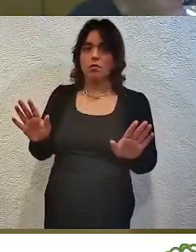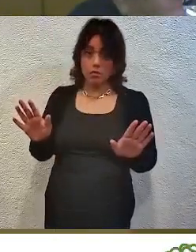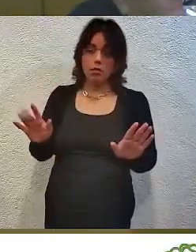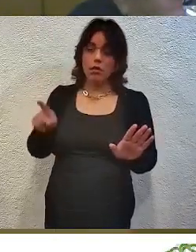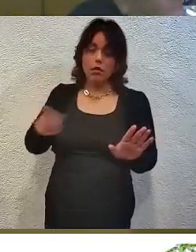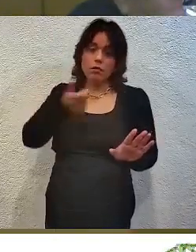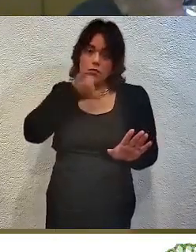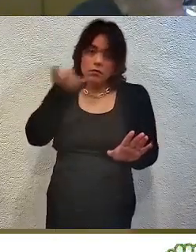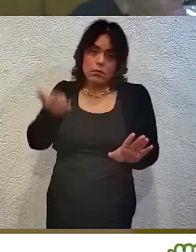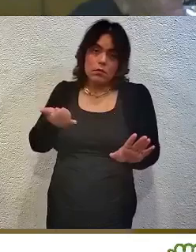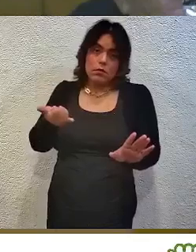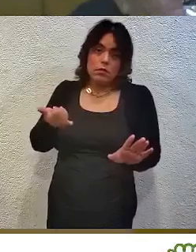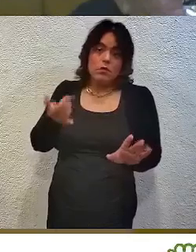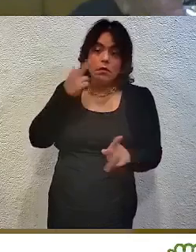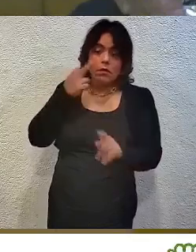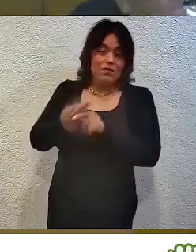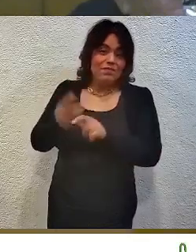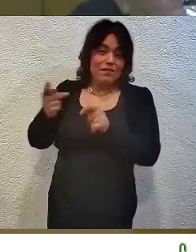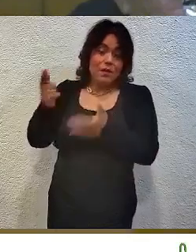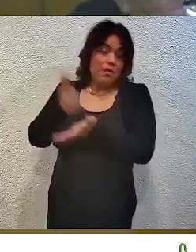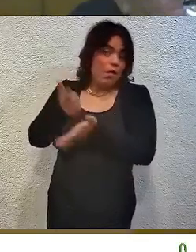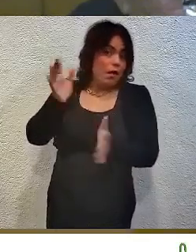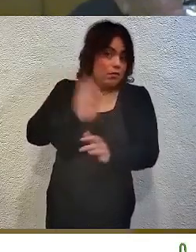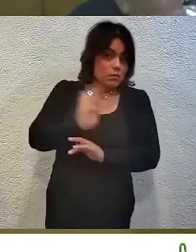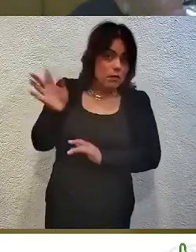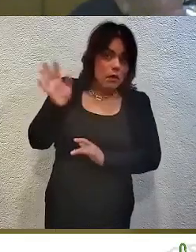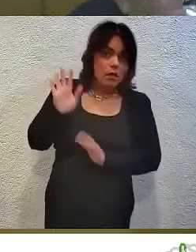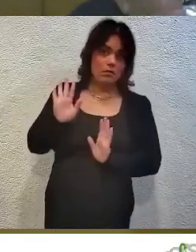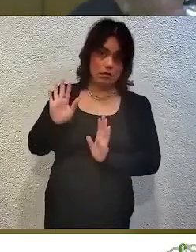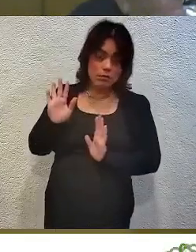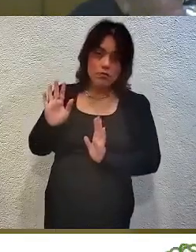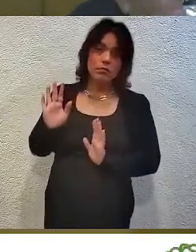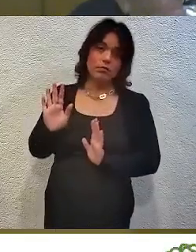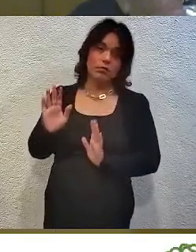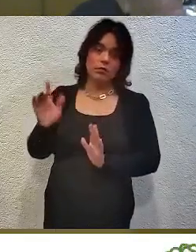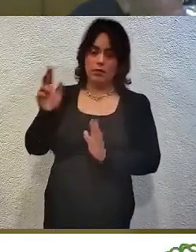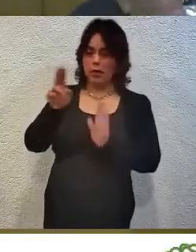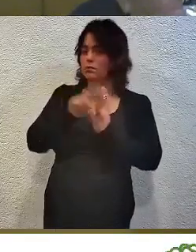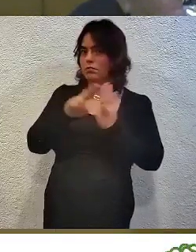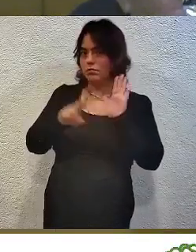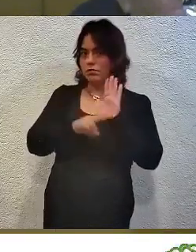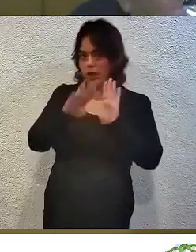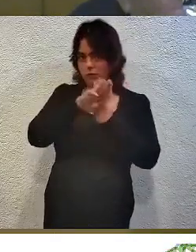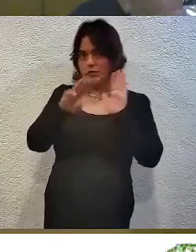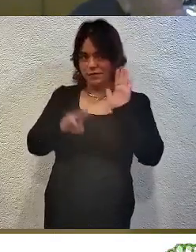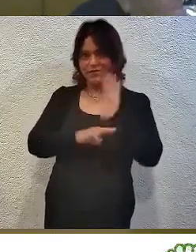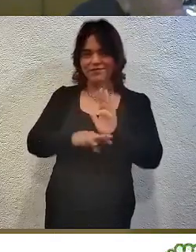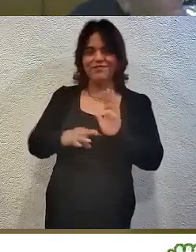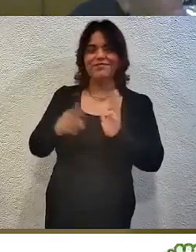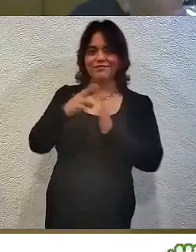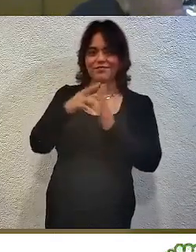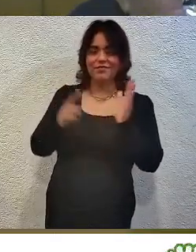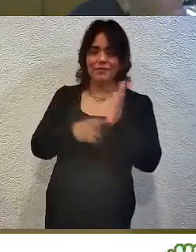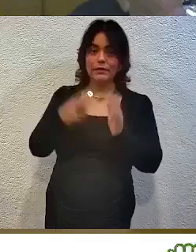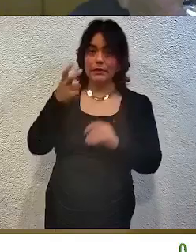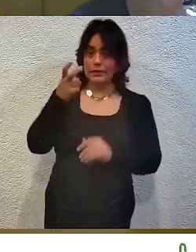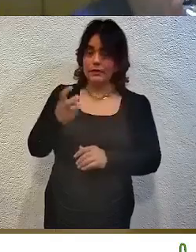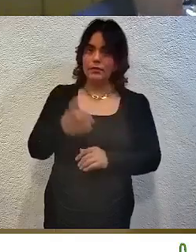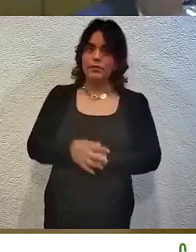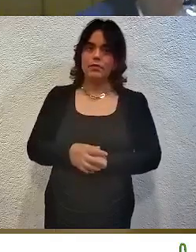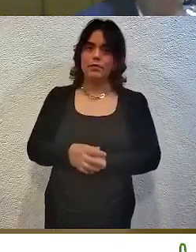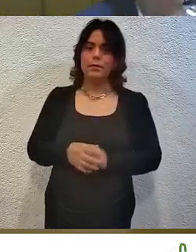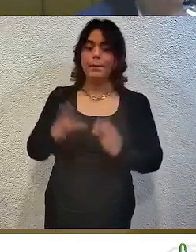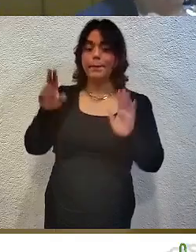causa grave de responsabilidad expresamente prevista en la norma aplicable, que también lo dice el proyecto, ¿no? O sea, tiene que estar la